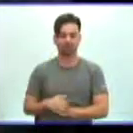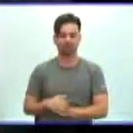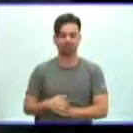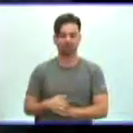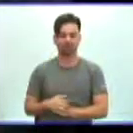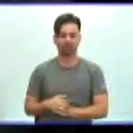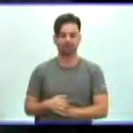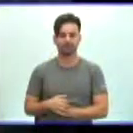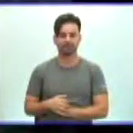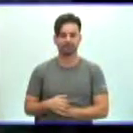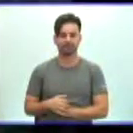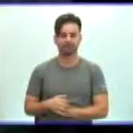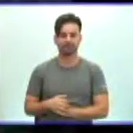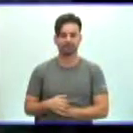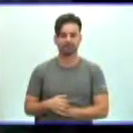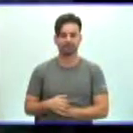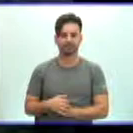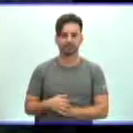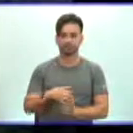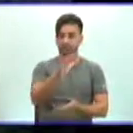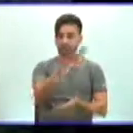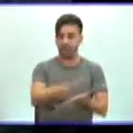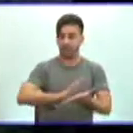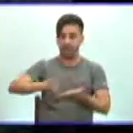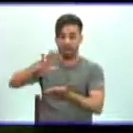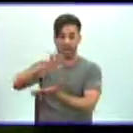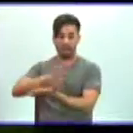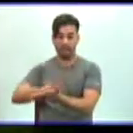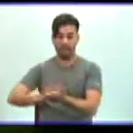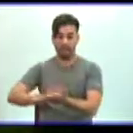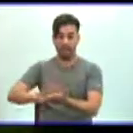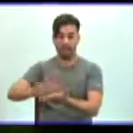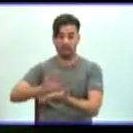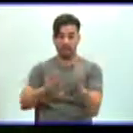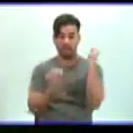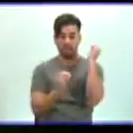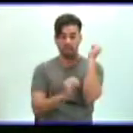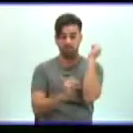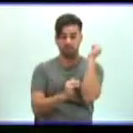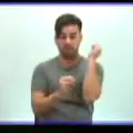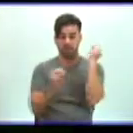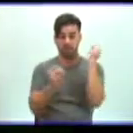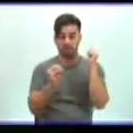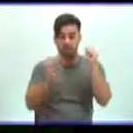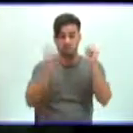Se producen áreas de alta y baja presión que producen nuestros vientos,